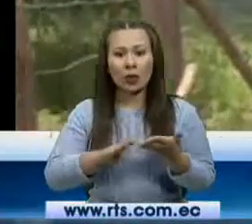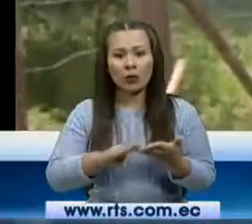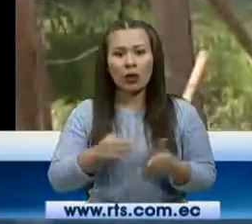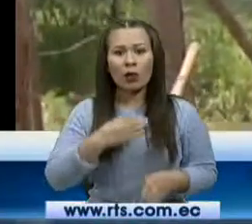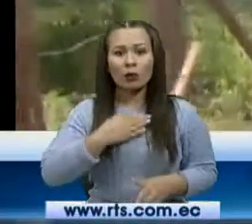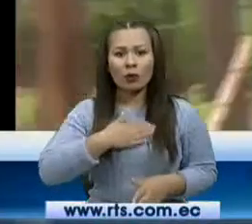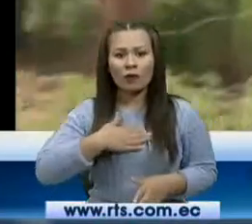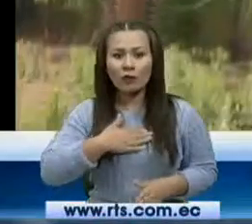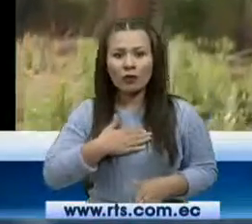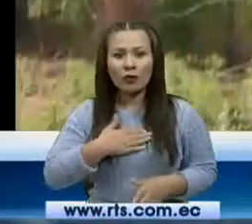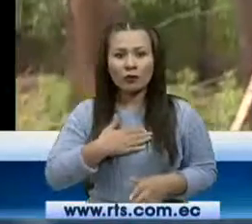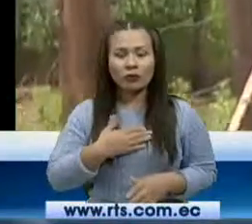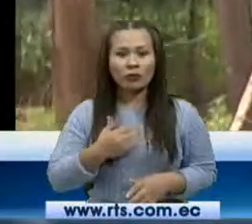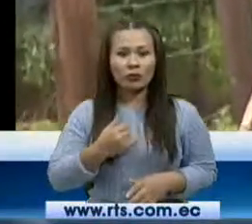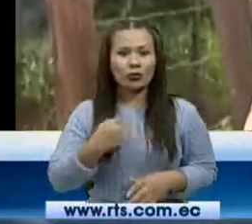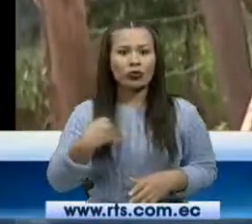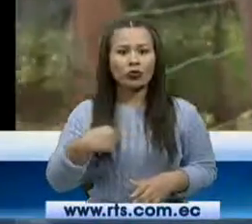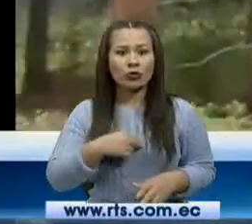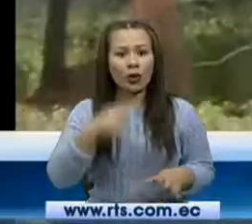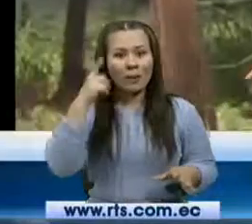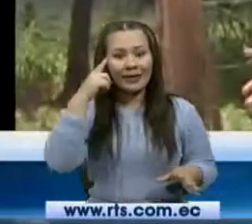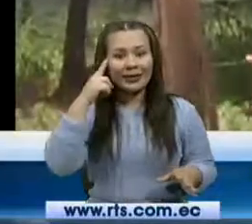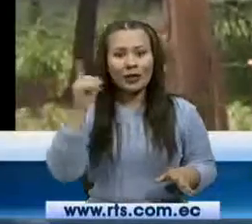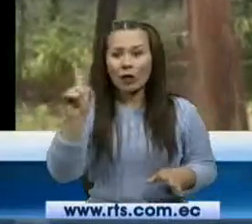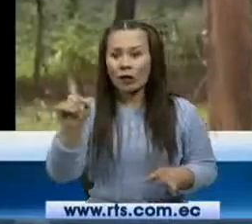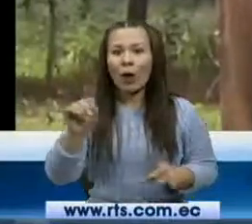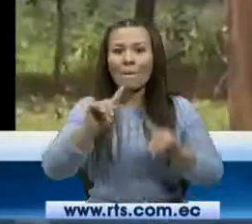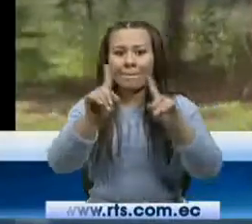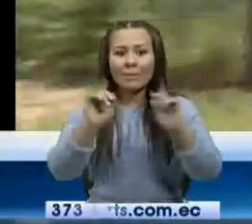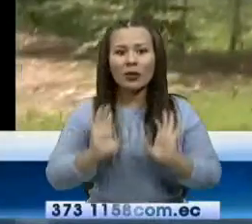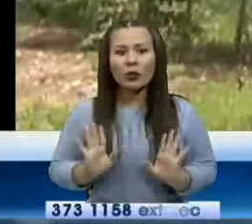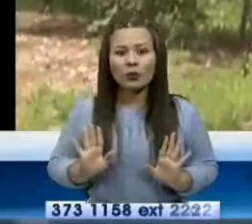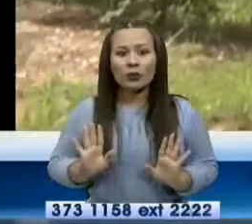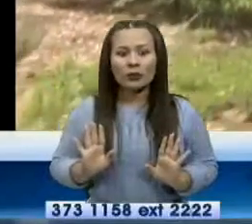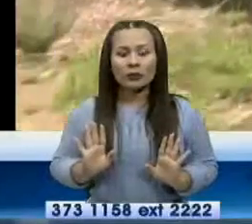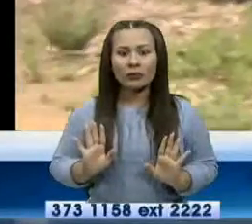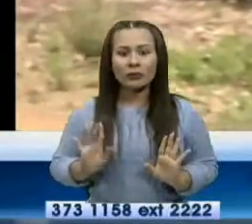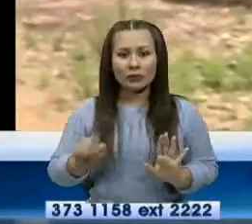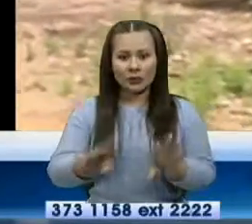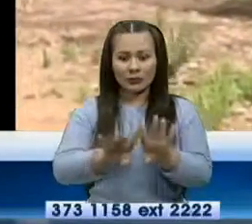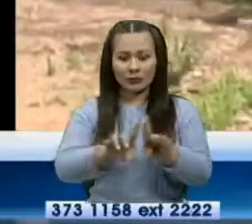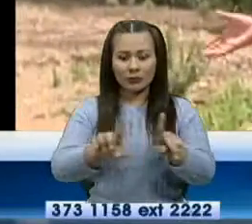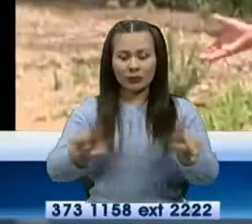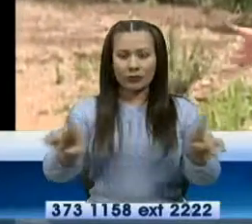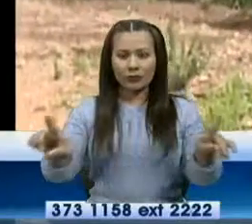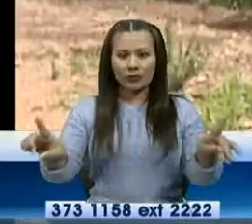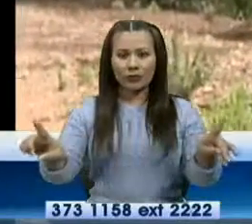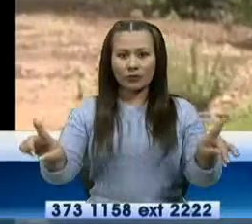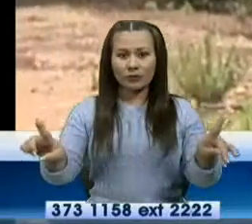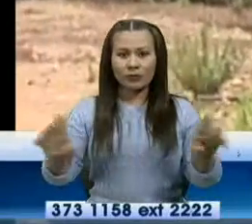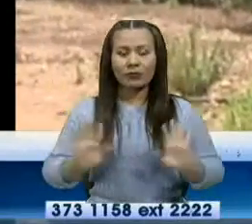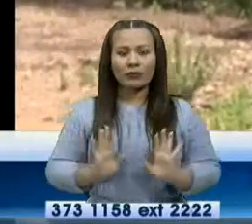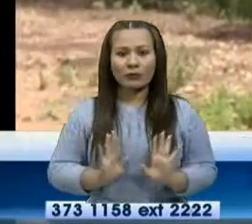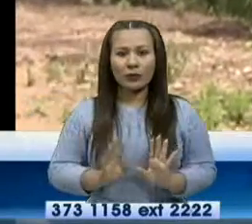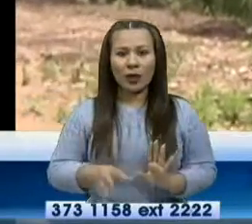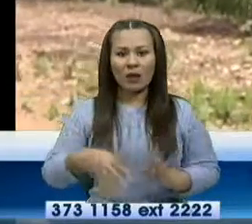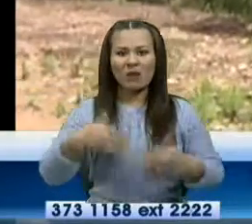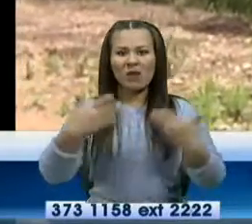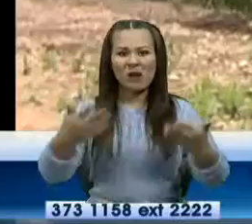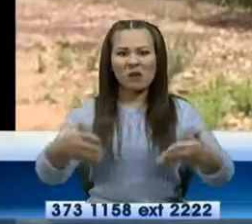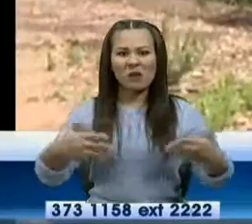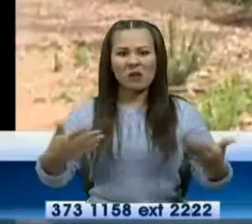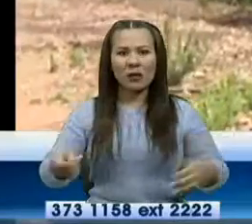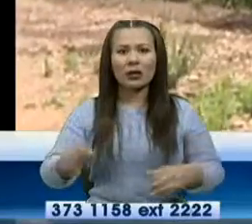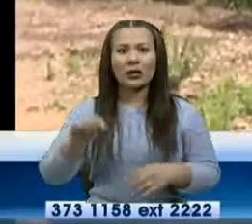Eso es diferente. Pensábamos que estábamos... No, es que no piensen, primero pregunten, pues. Es que aquí está el cerco, pues, caballero. ¿Y eso qué importa que esté un cerco? A ver, está